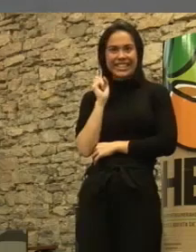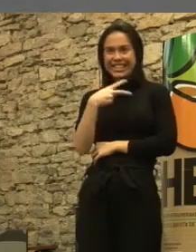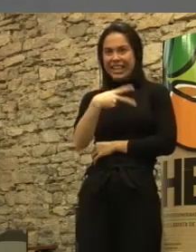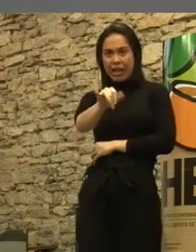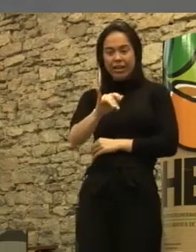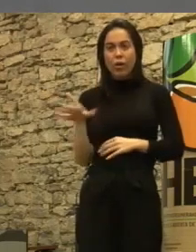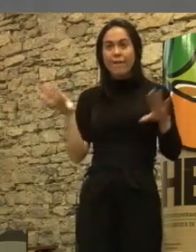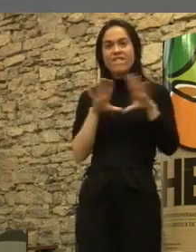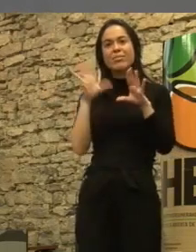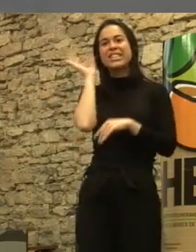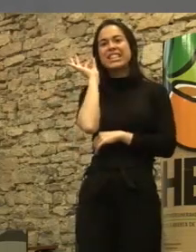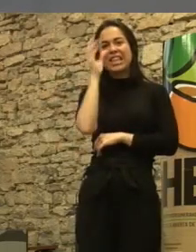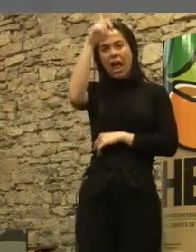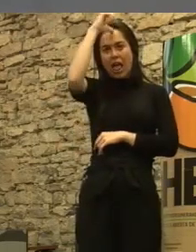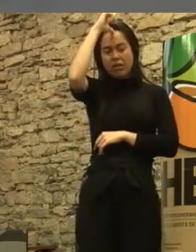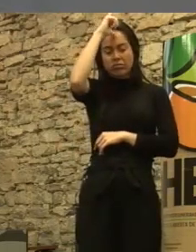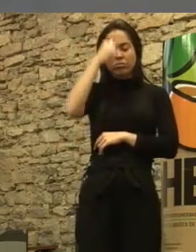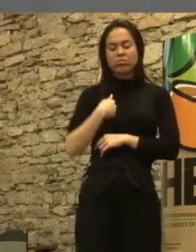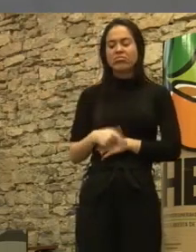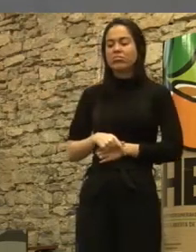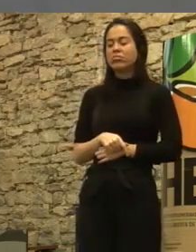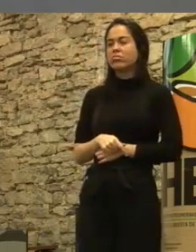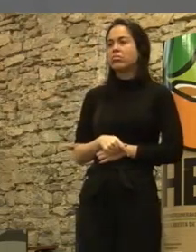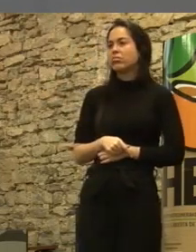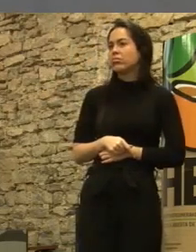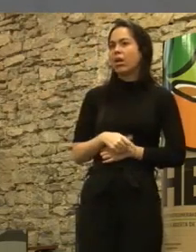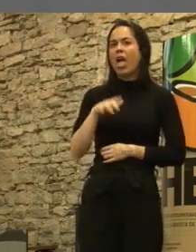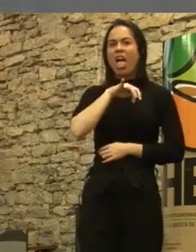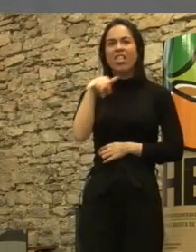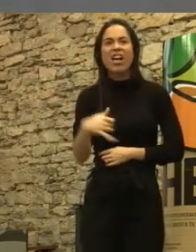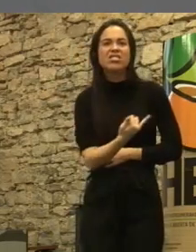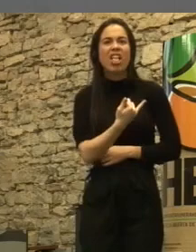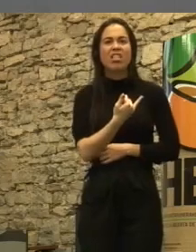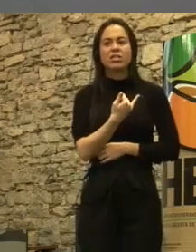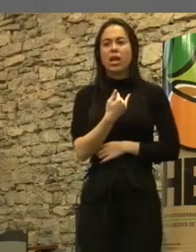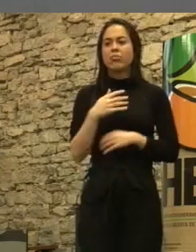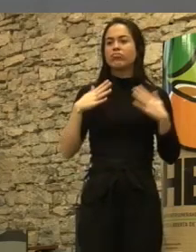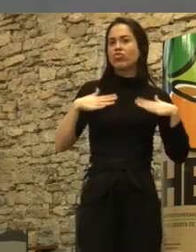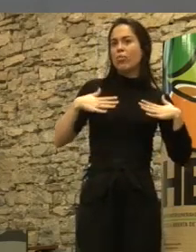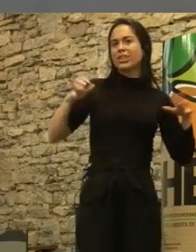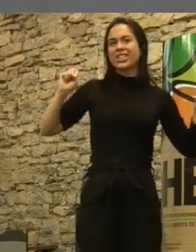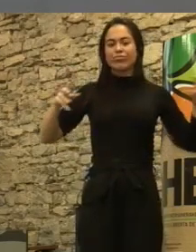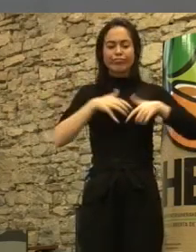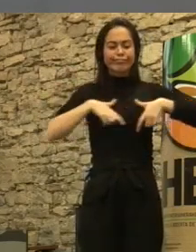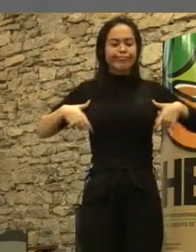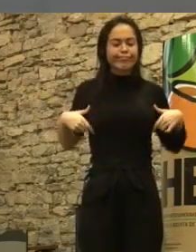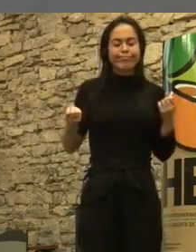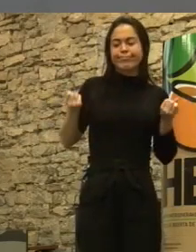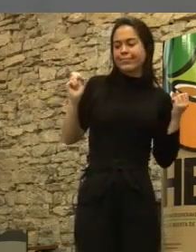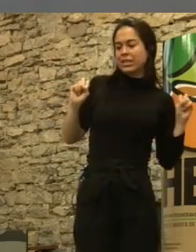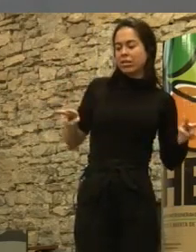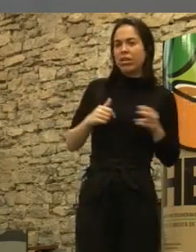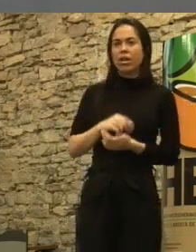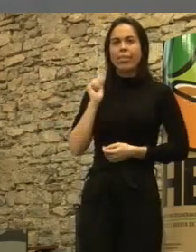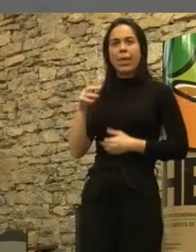Lunz. Una feminista alemana que estaba cansada de ver el topless en Bild, ¿no? Ahí hay un diario importantísimo, la Bild, que estaba constantemente